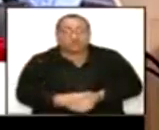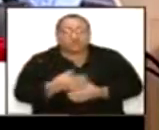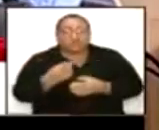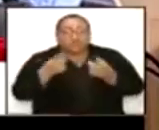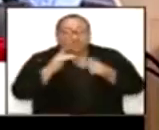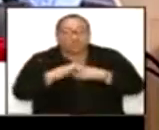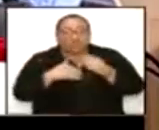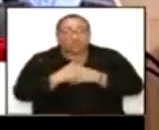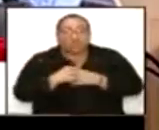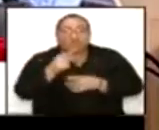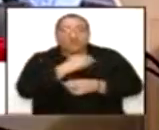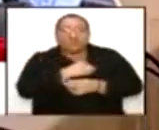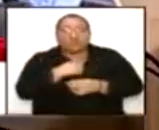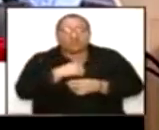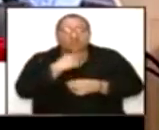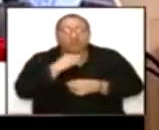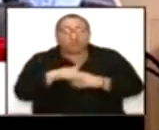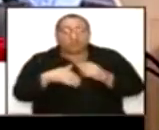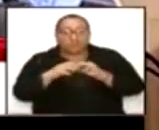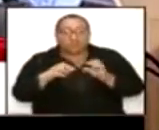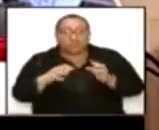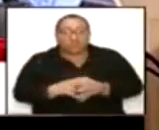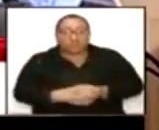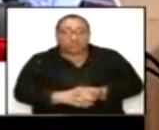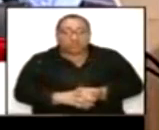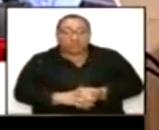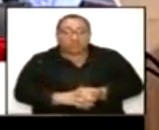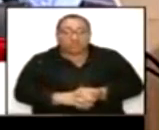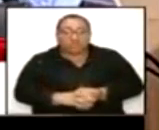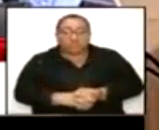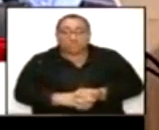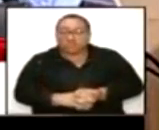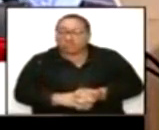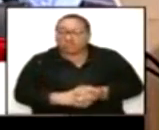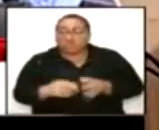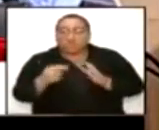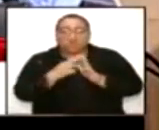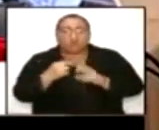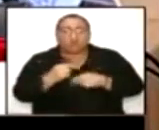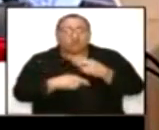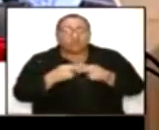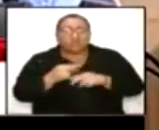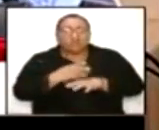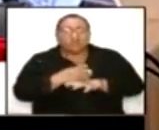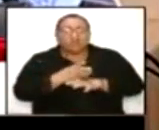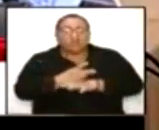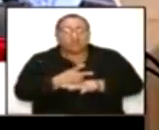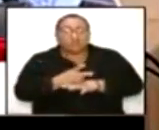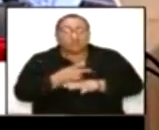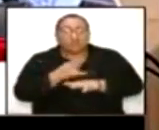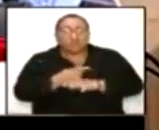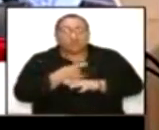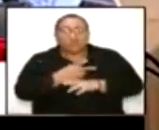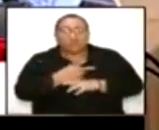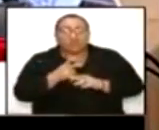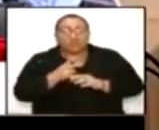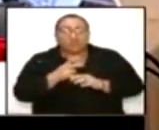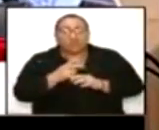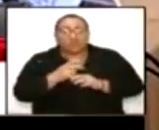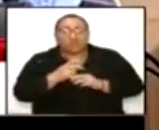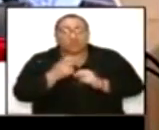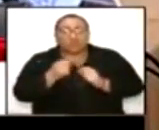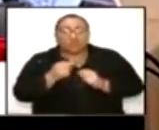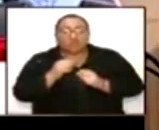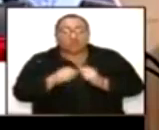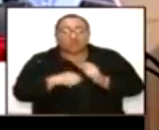la estadística del Ministerio de la Mujer y Poblaciones Vulnerables, el Programa Nacional contra la Violencia Familiar y Sexual reportó en el